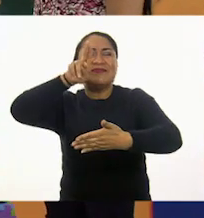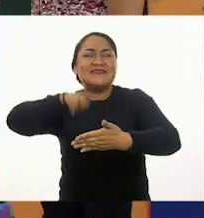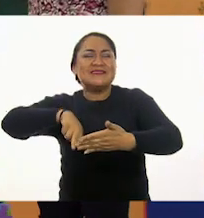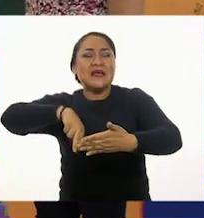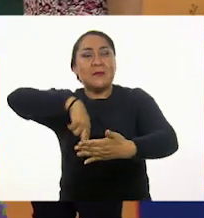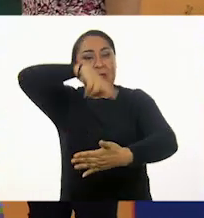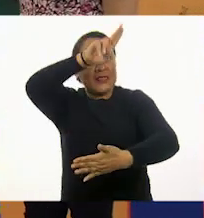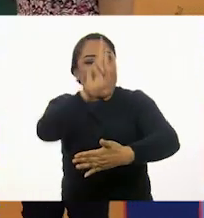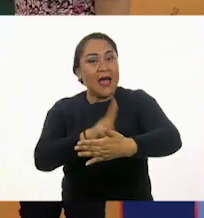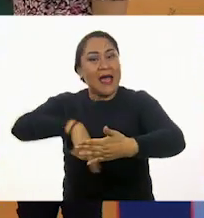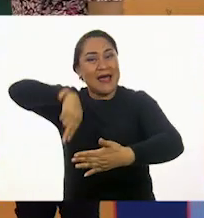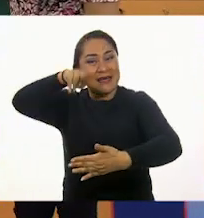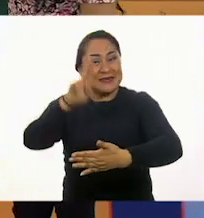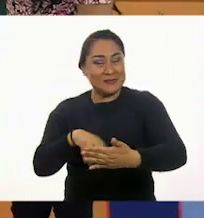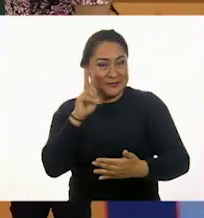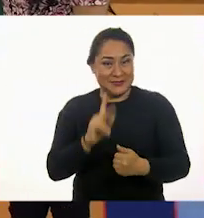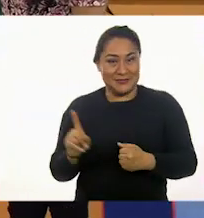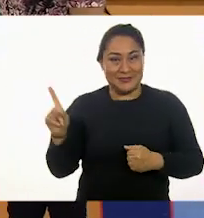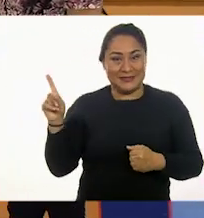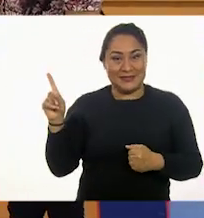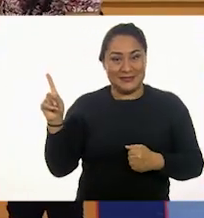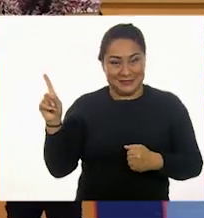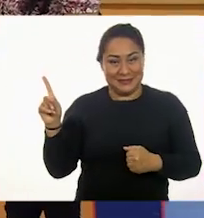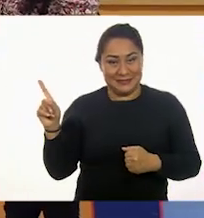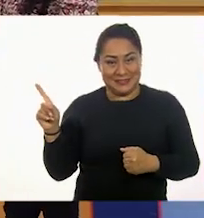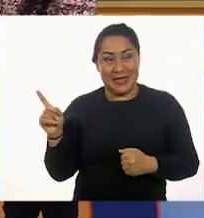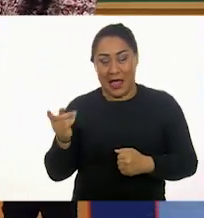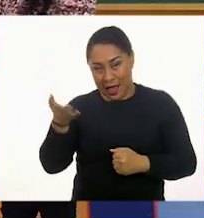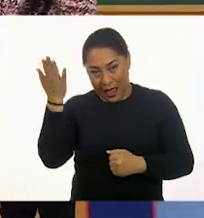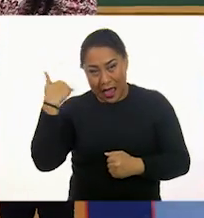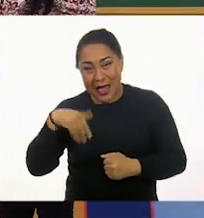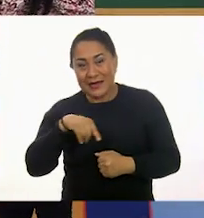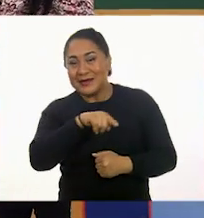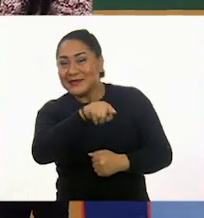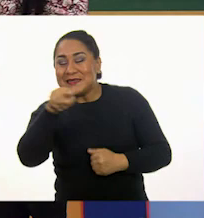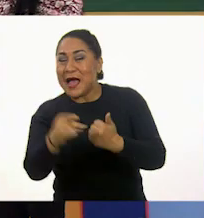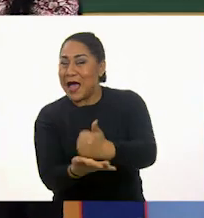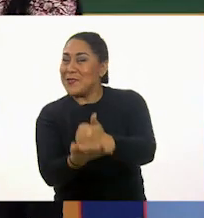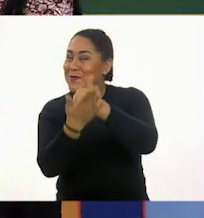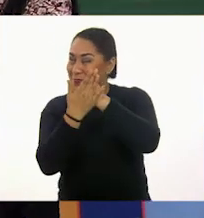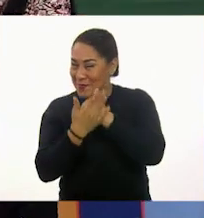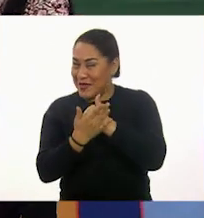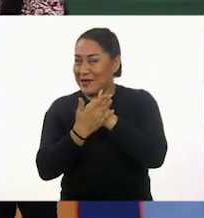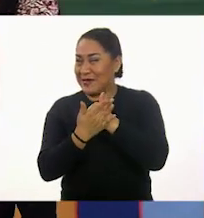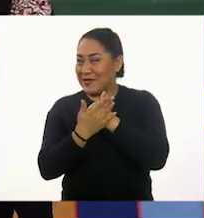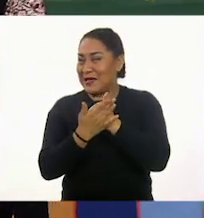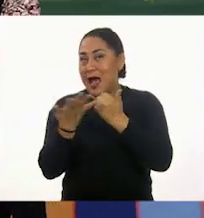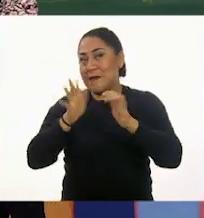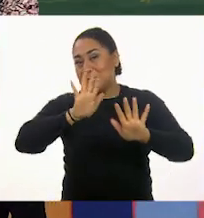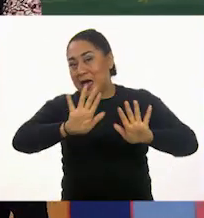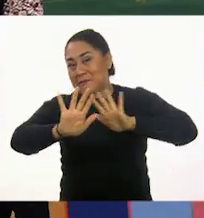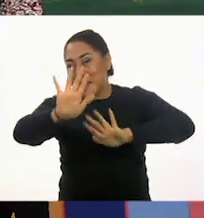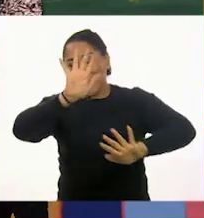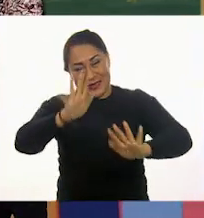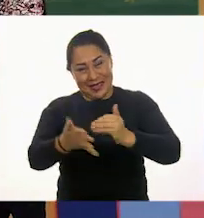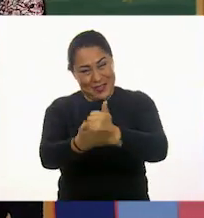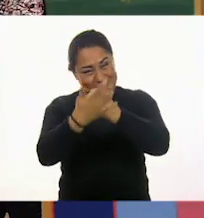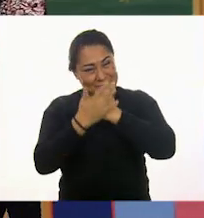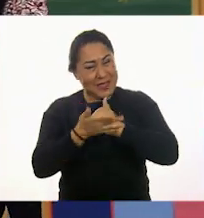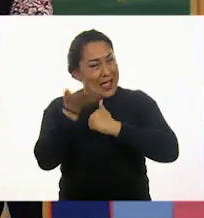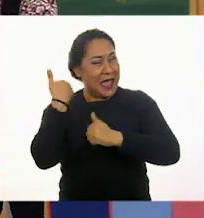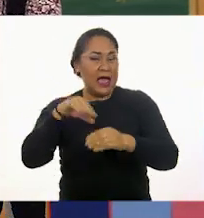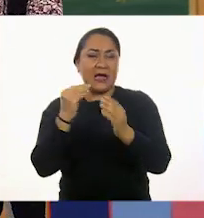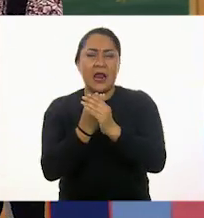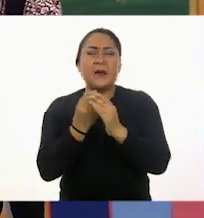en Grande. Aquí tenemos este mural que también nos ayudaron unas manos de los niños y niñas que las plasmaron. Y bueno,